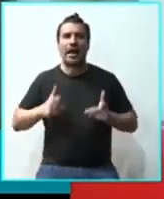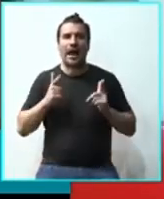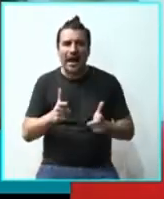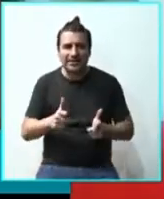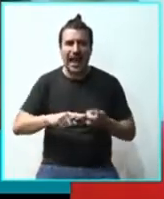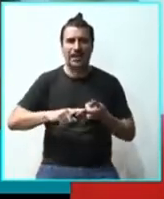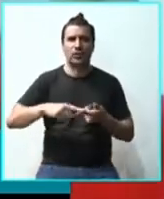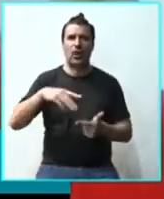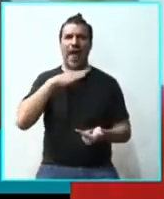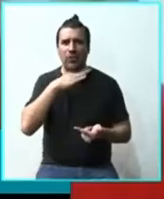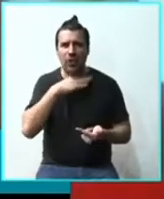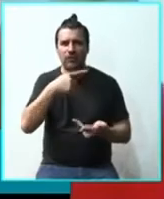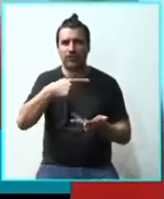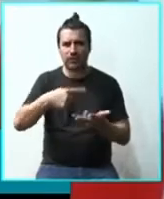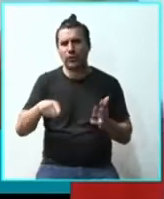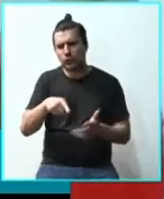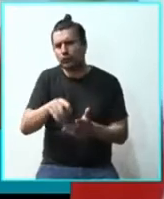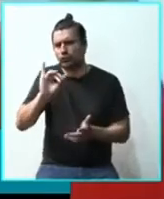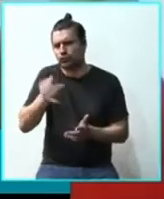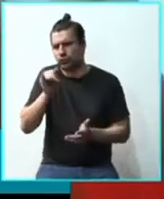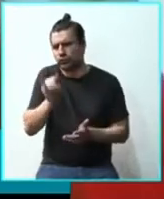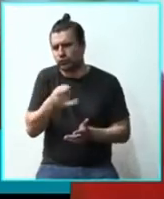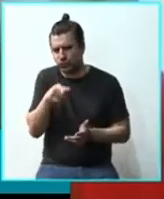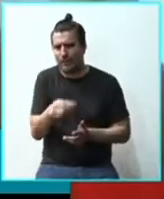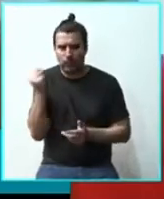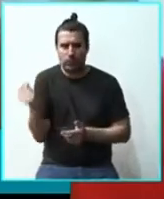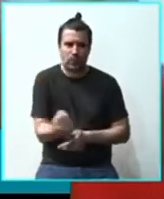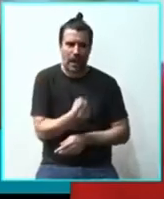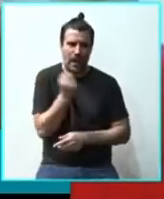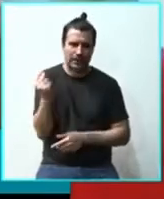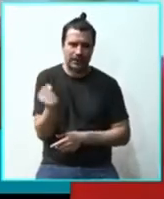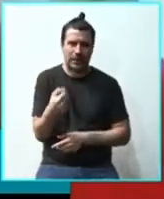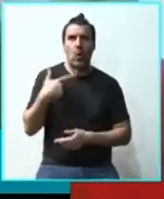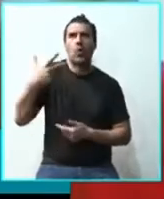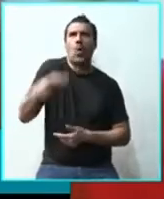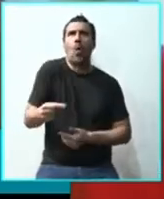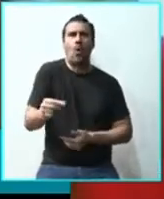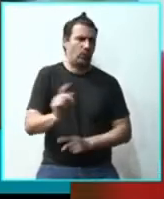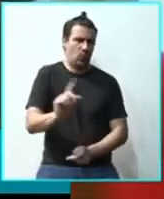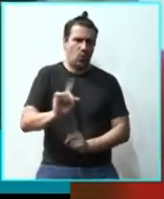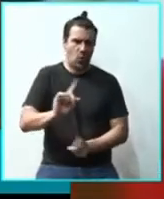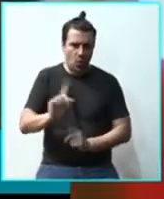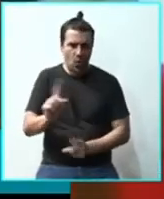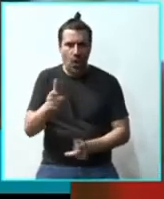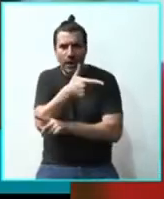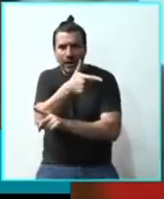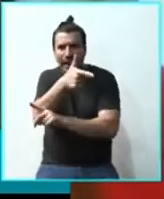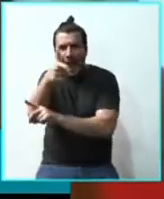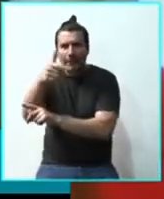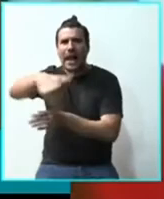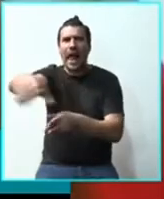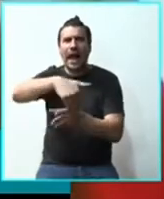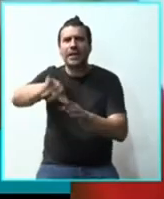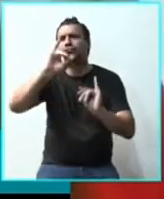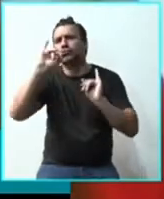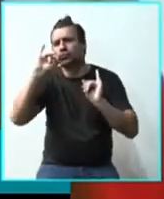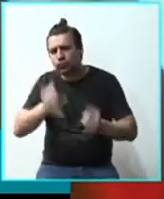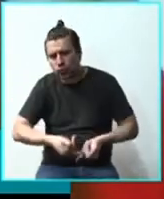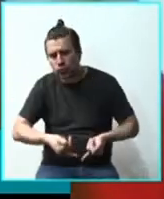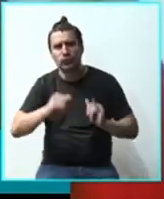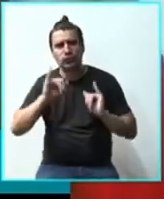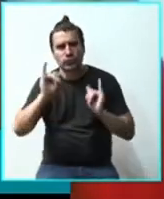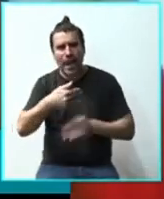hoy en día son innegables. ¿Quién va a negar la necesidad de que existan videocámaras en el espacio público? En el